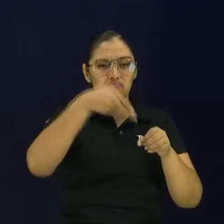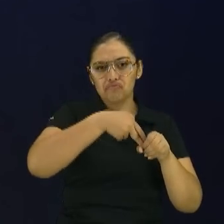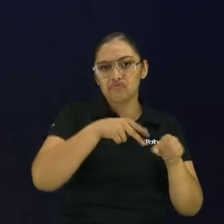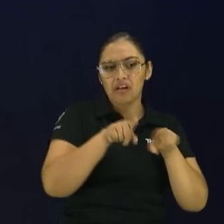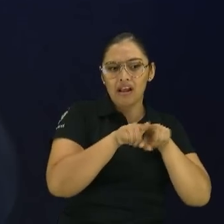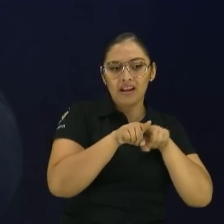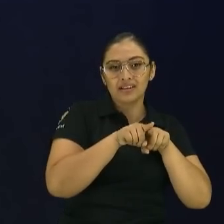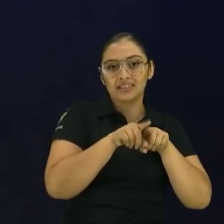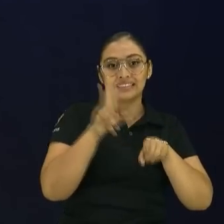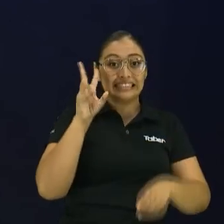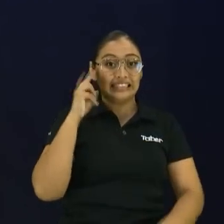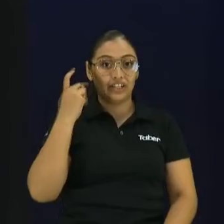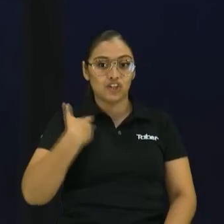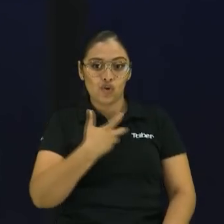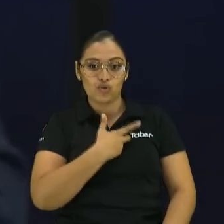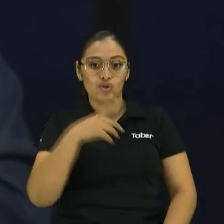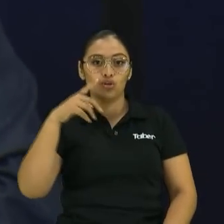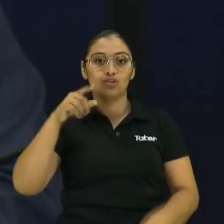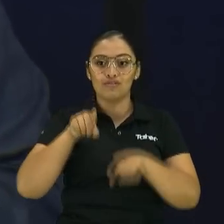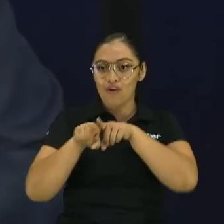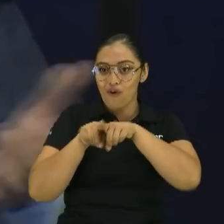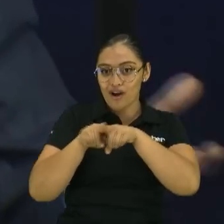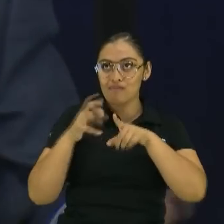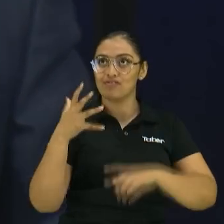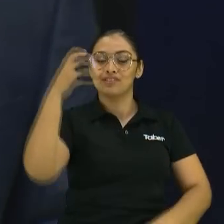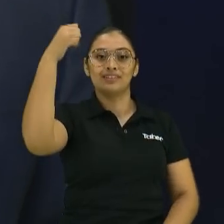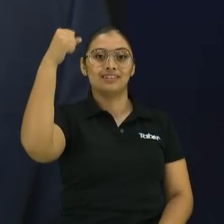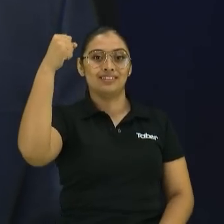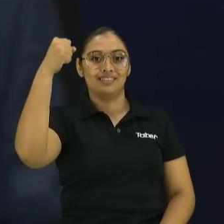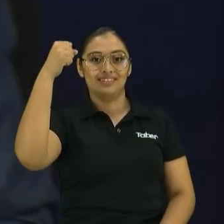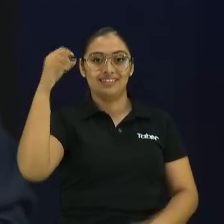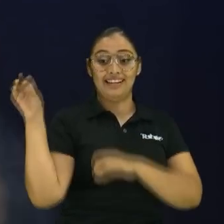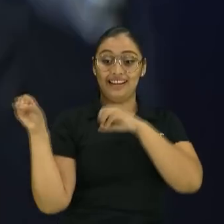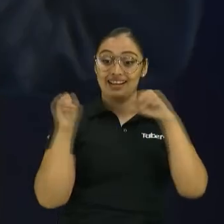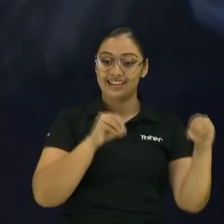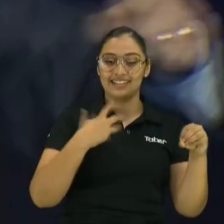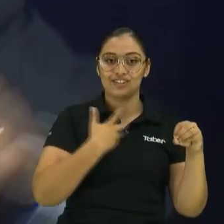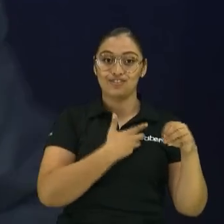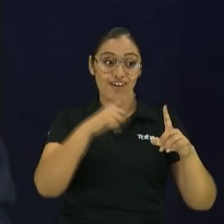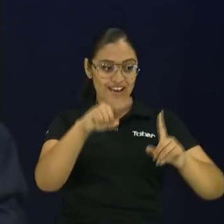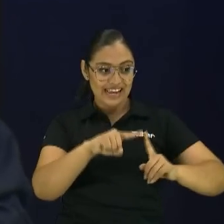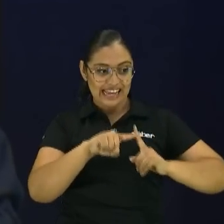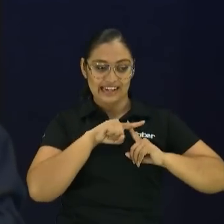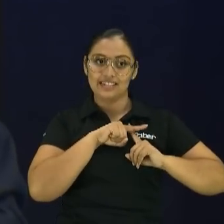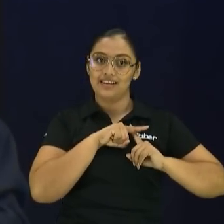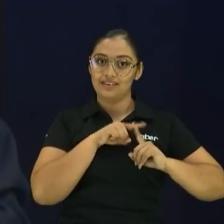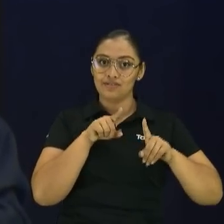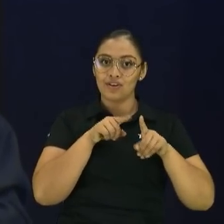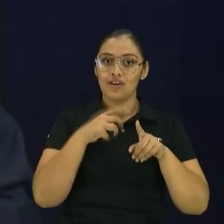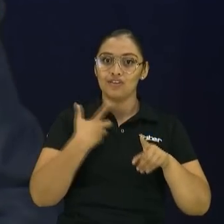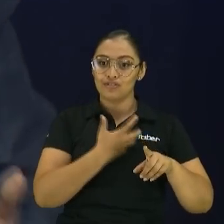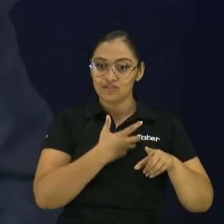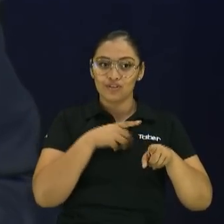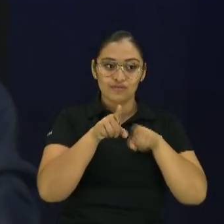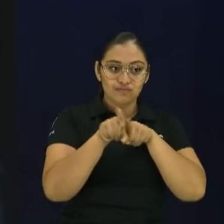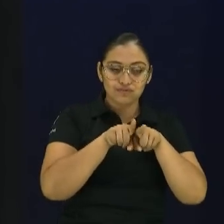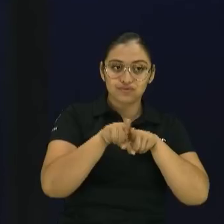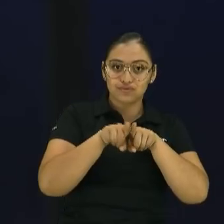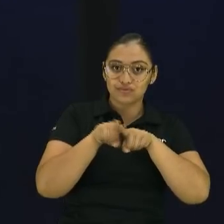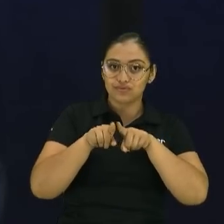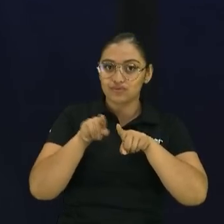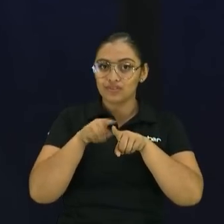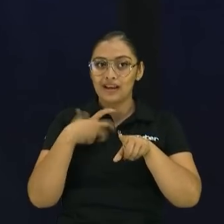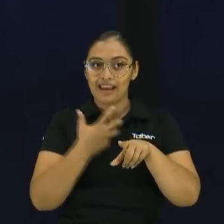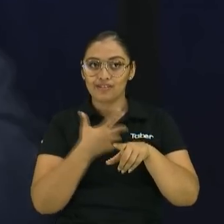de correr Esta carrera que todos tenemos en la vida no para irla pasando sino para vivir en Victoria y la mejor manera